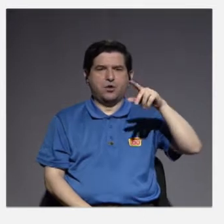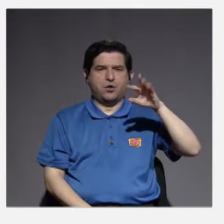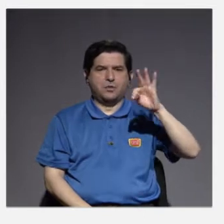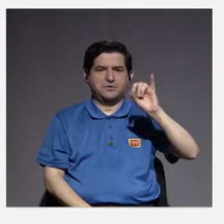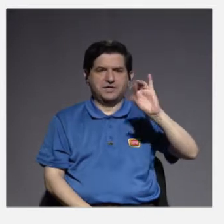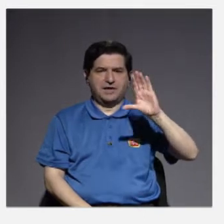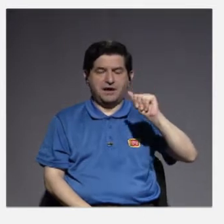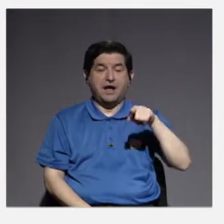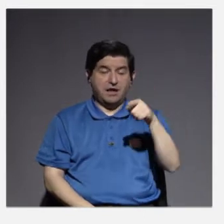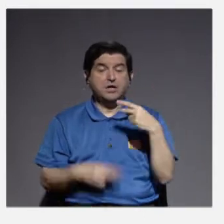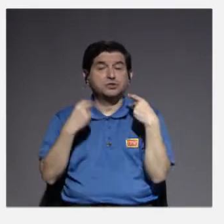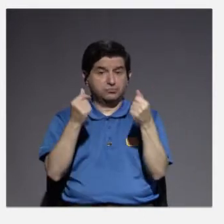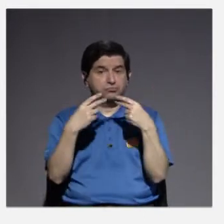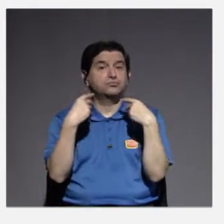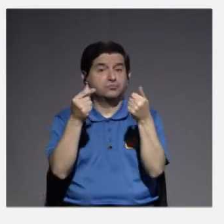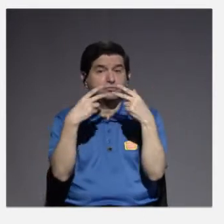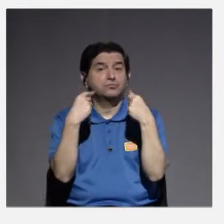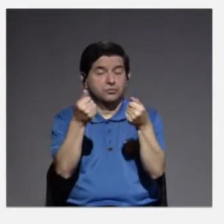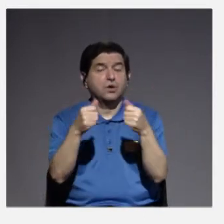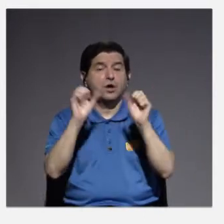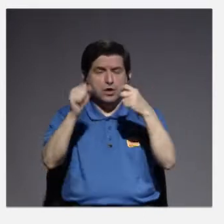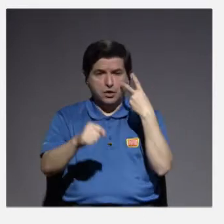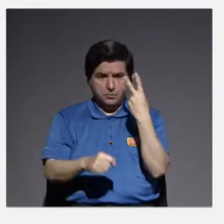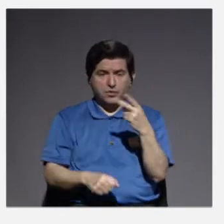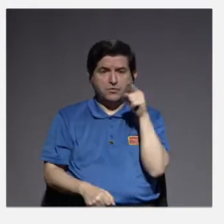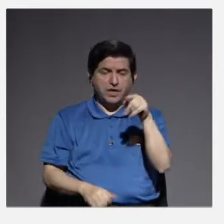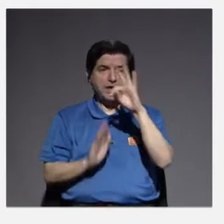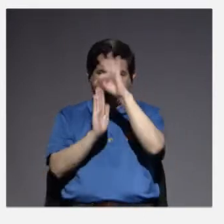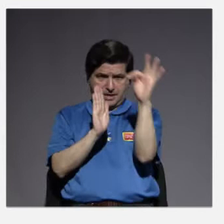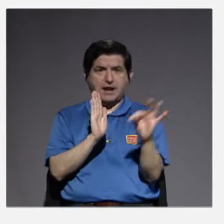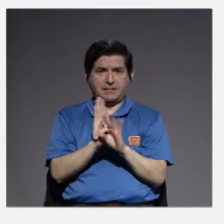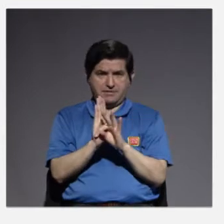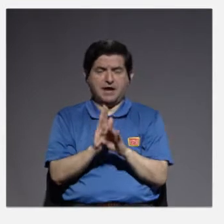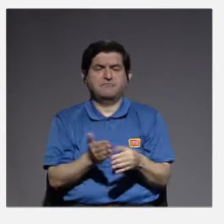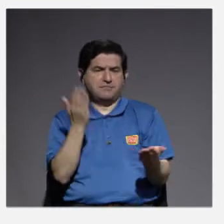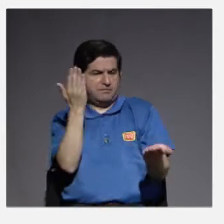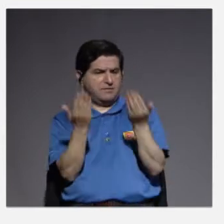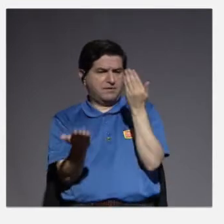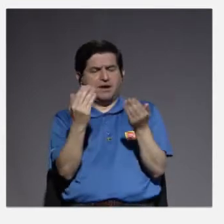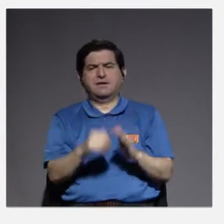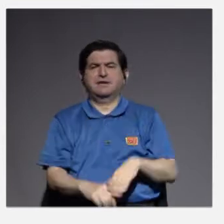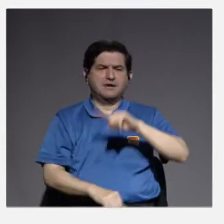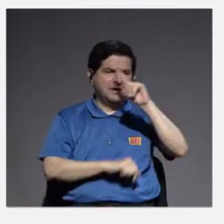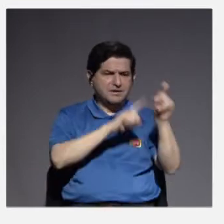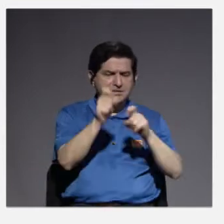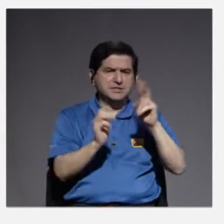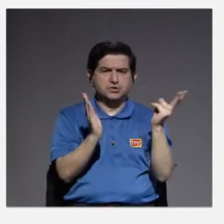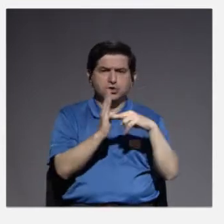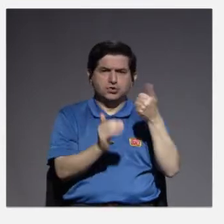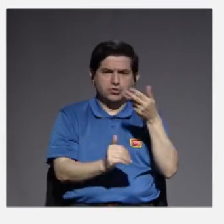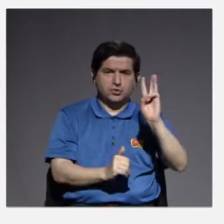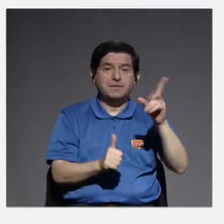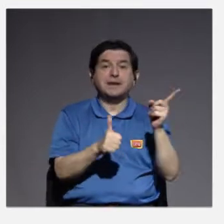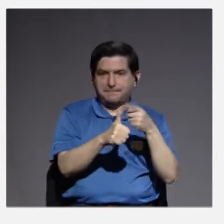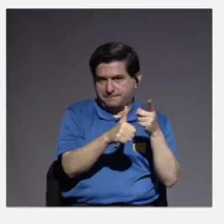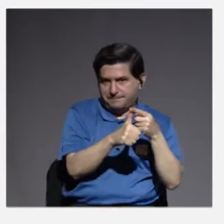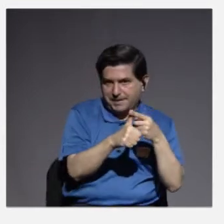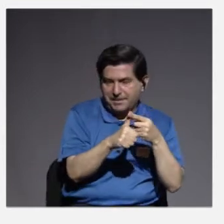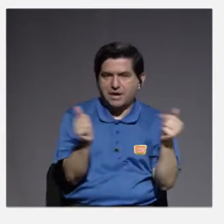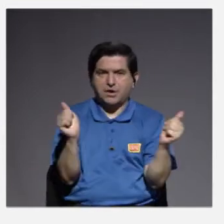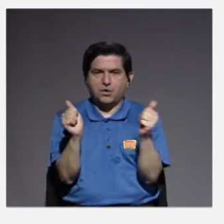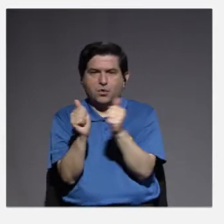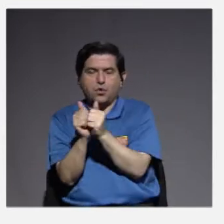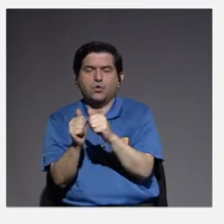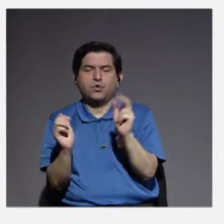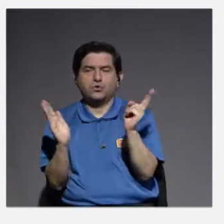velocidades relativamente altas, y eso es lo que podemos ver en esta tabla, que es un comparativo del censo del 2016, el primero que hicimos, con respecto